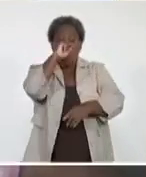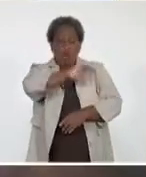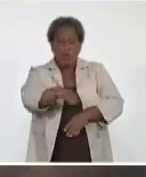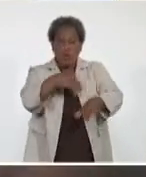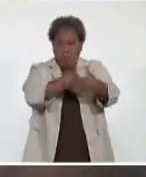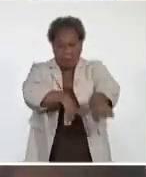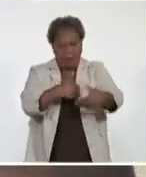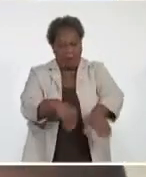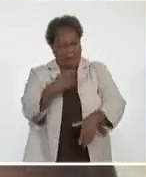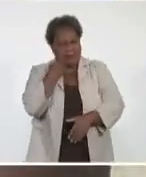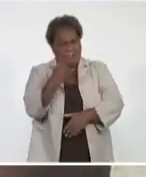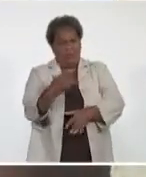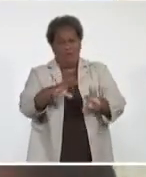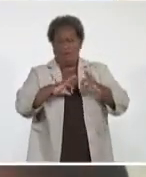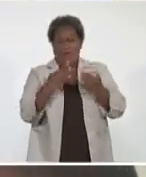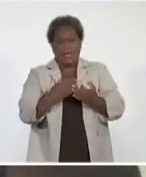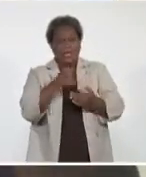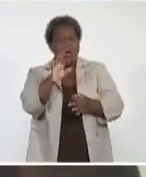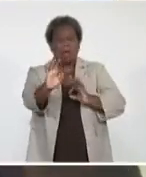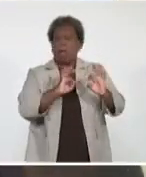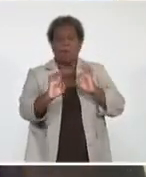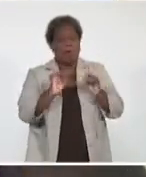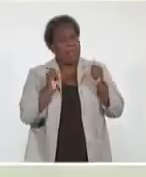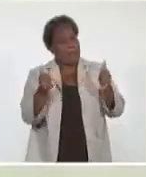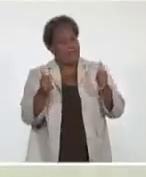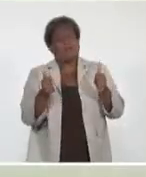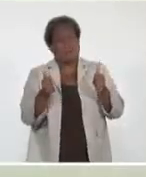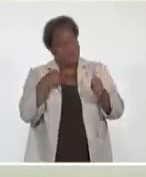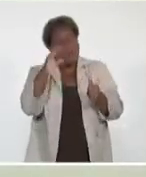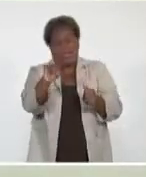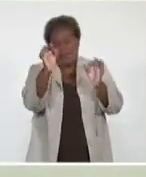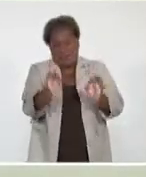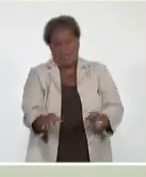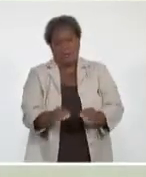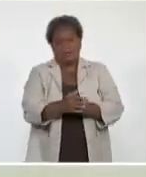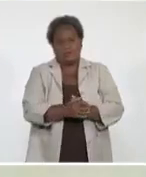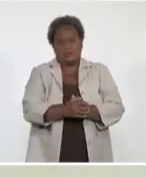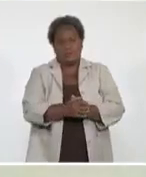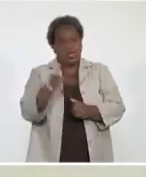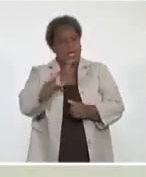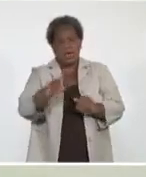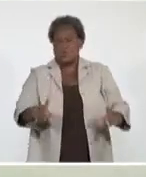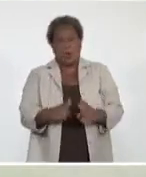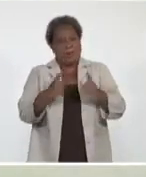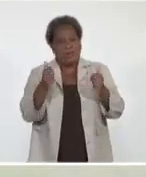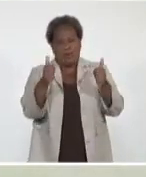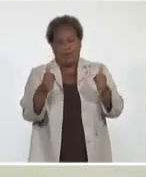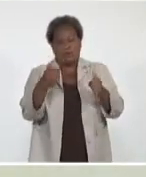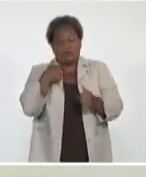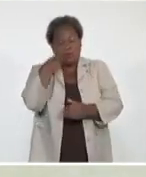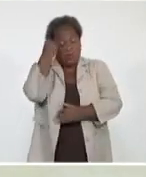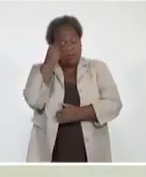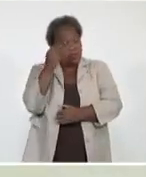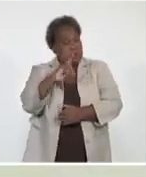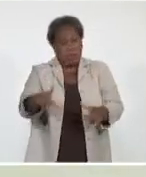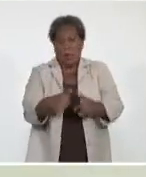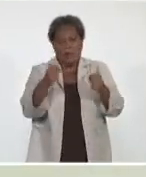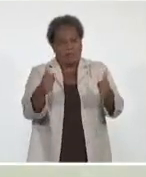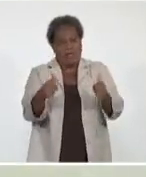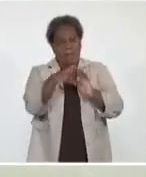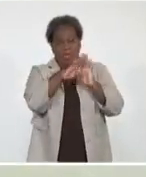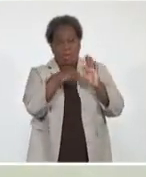hay familias que no están al tanto de esta situación. El gobierno se ha cumplido con lo que se tiene que cumplir. Esa es mi opinión. Porque veo